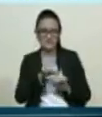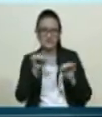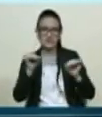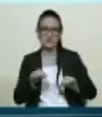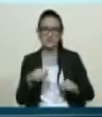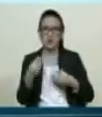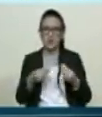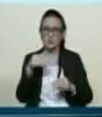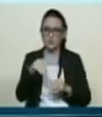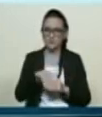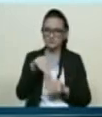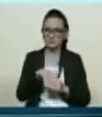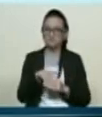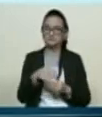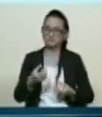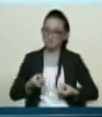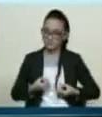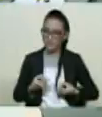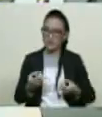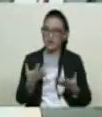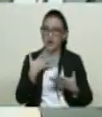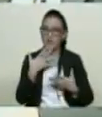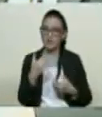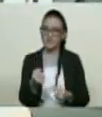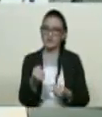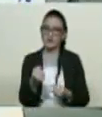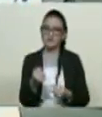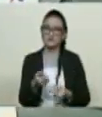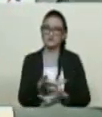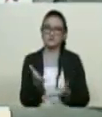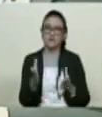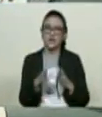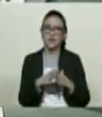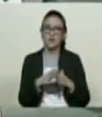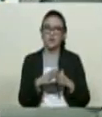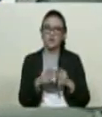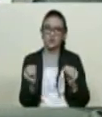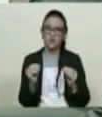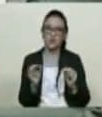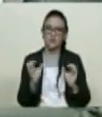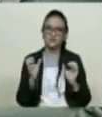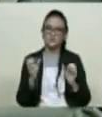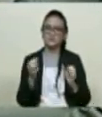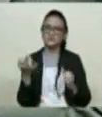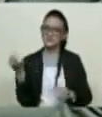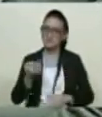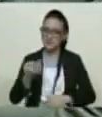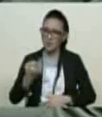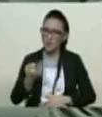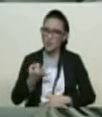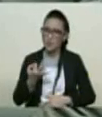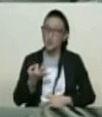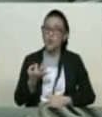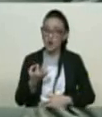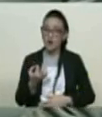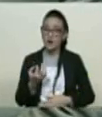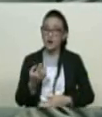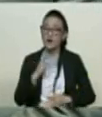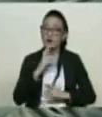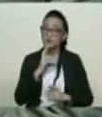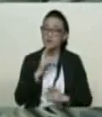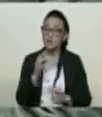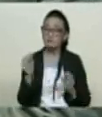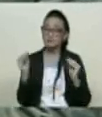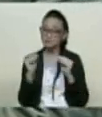sistema. ¿Para qué? Para generar la confianza, para que estén completamente seguros que lo que está allí es lo que nosotros estamos